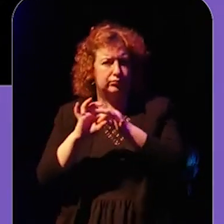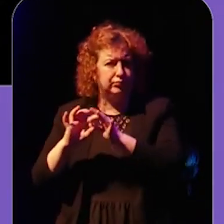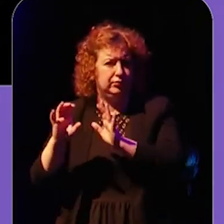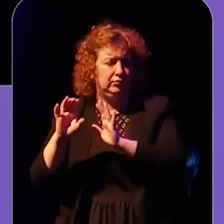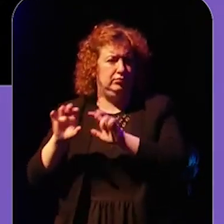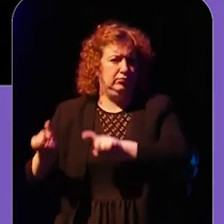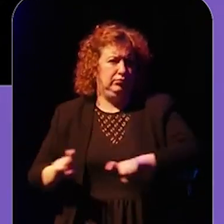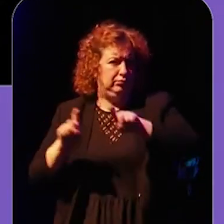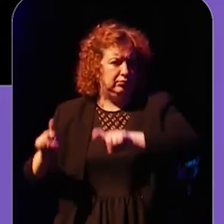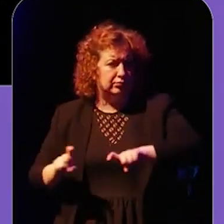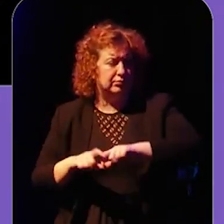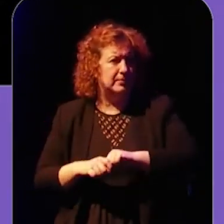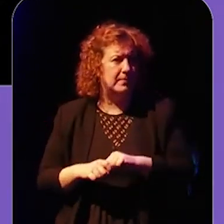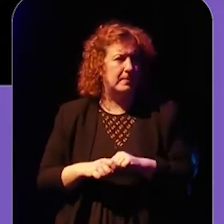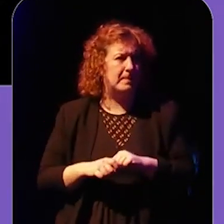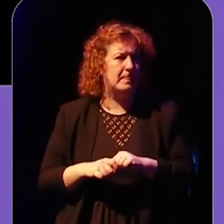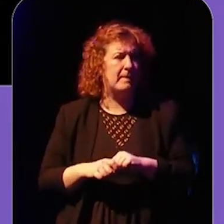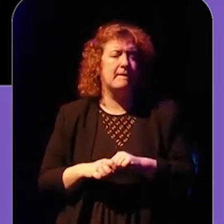arquitectura define